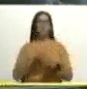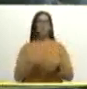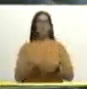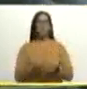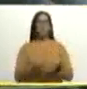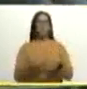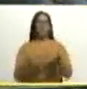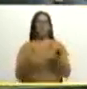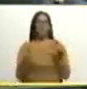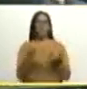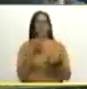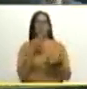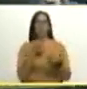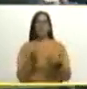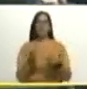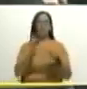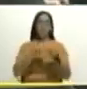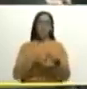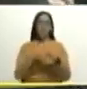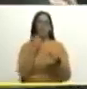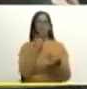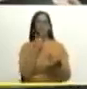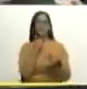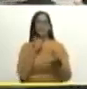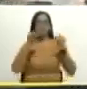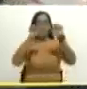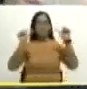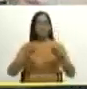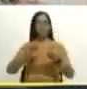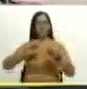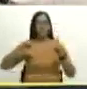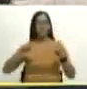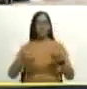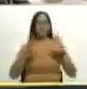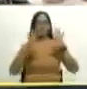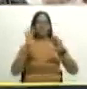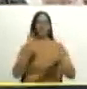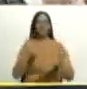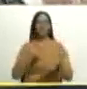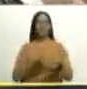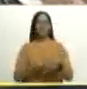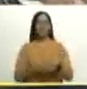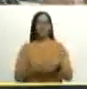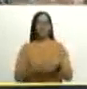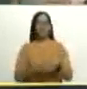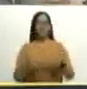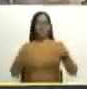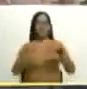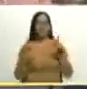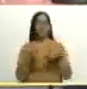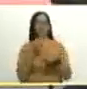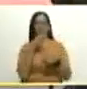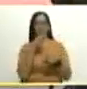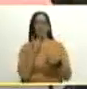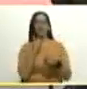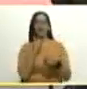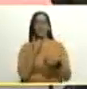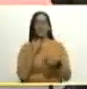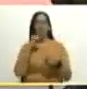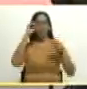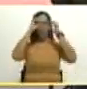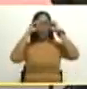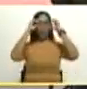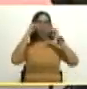el sector medicamentos asociados a enfermedades del sistema nervioso, 10%. En el sector medicamentos para enfermedades oculares